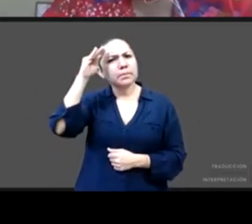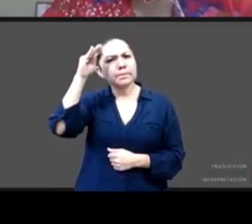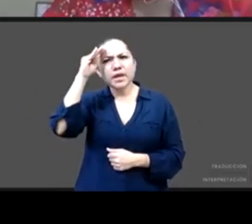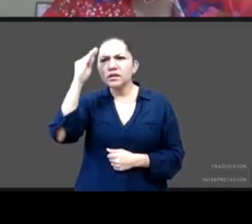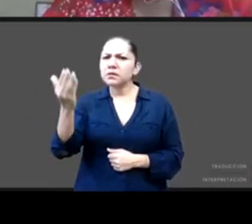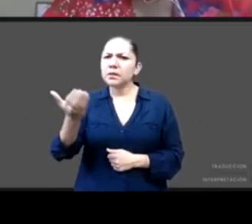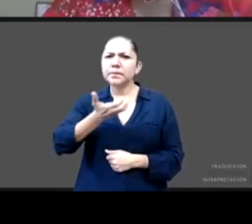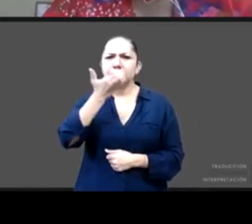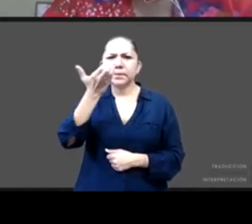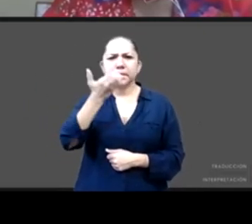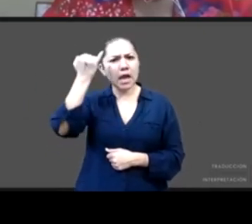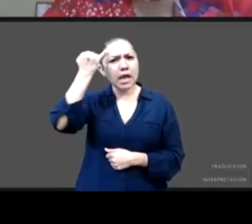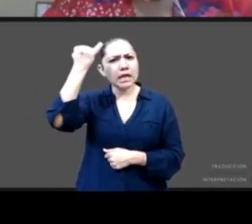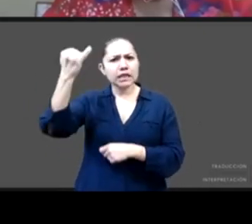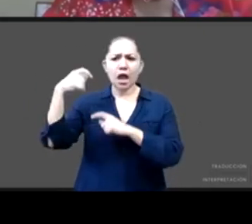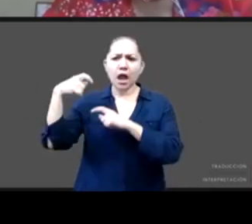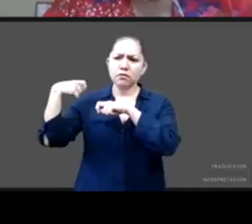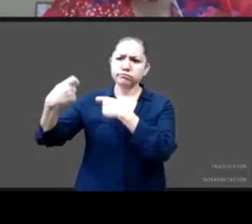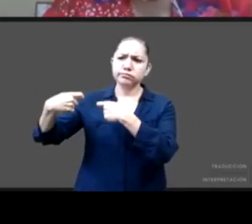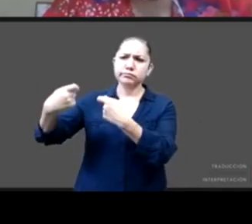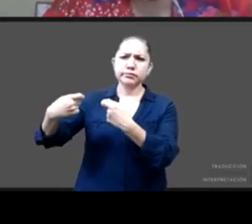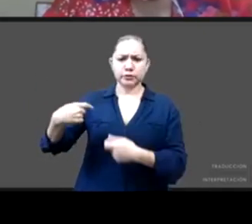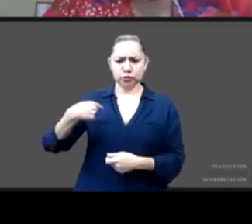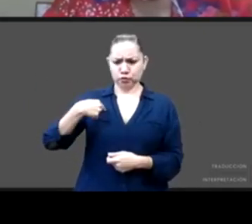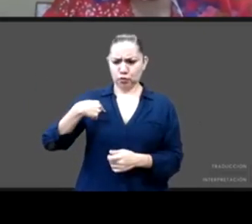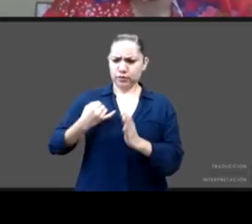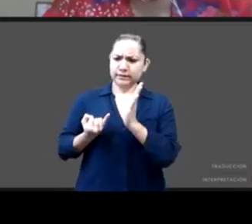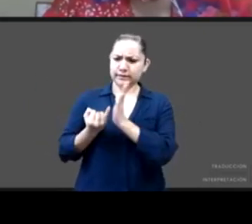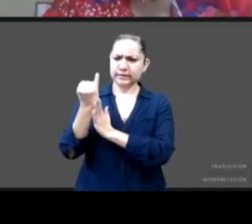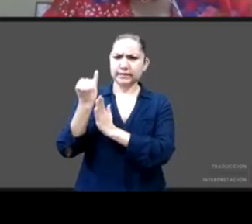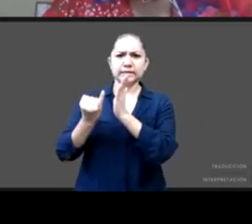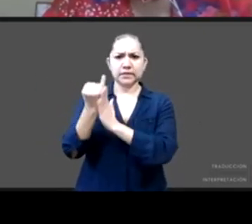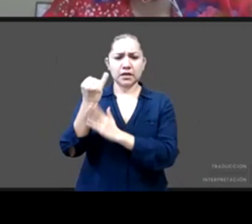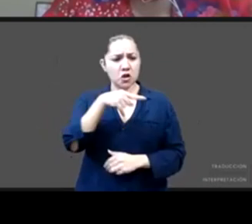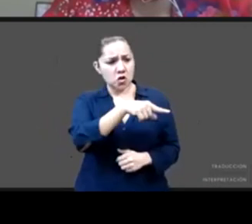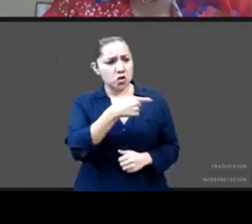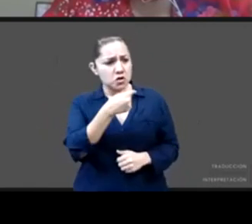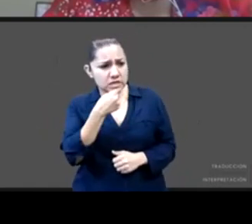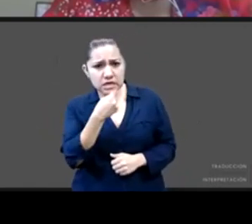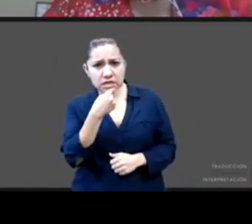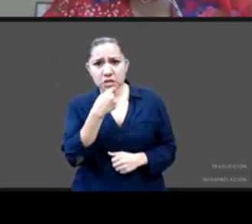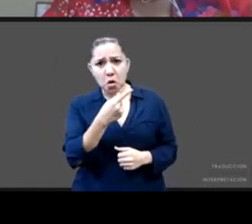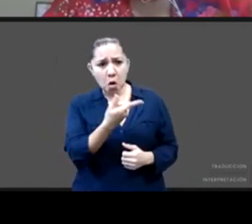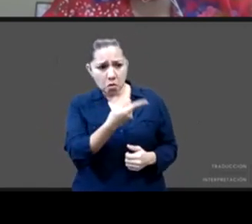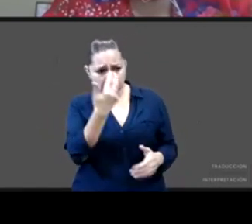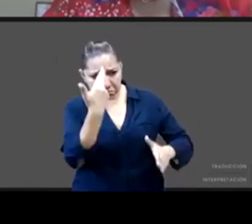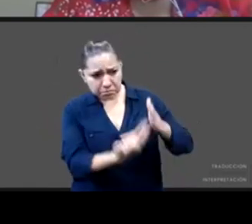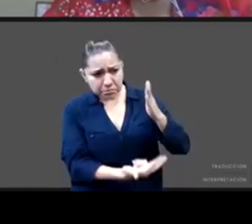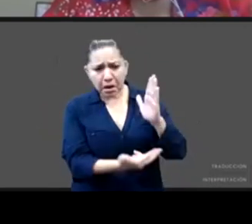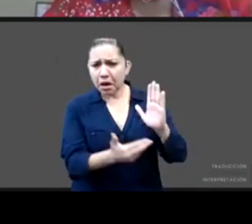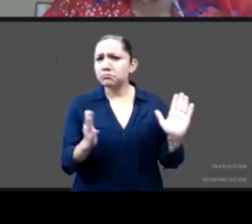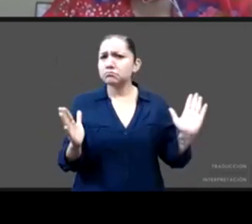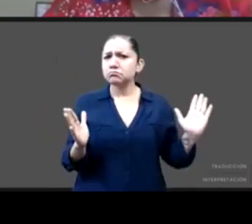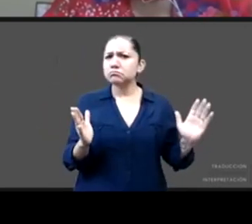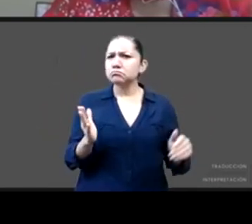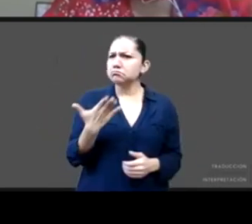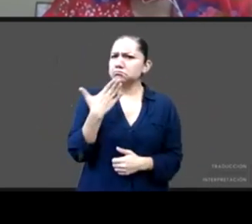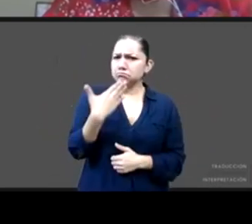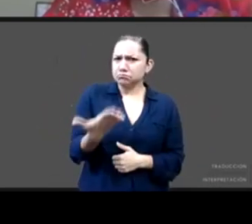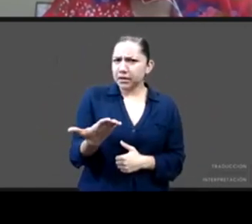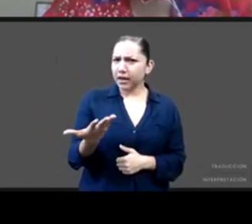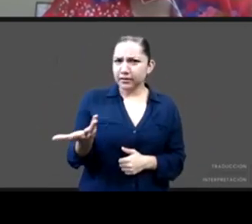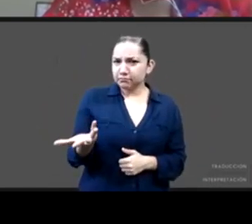visión patriarcal que no solo permite, sino justifica y ve como positivo el